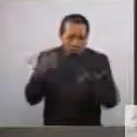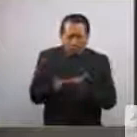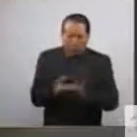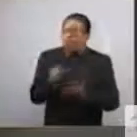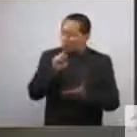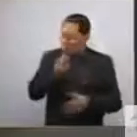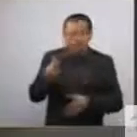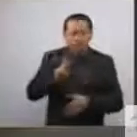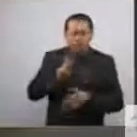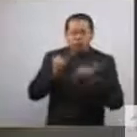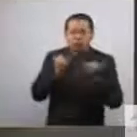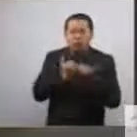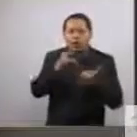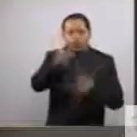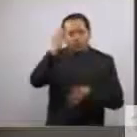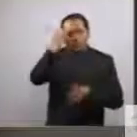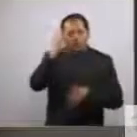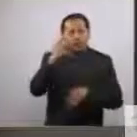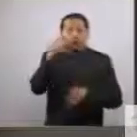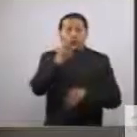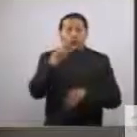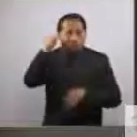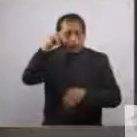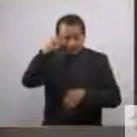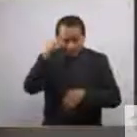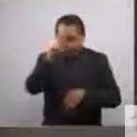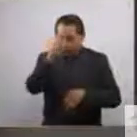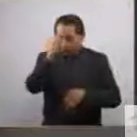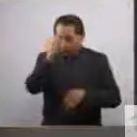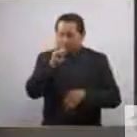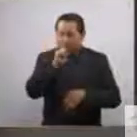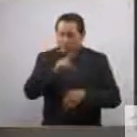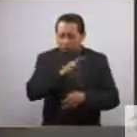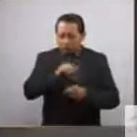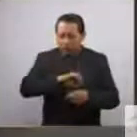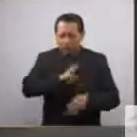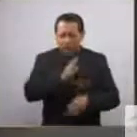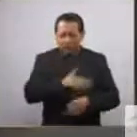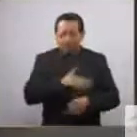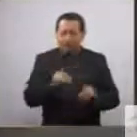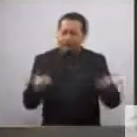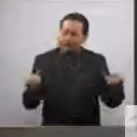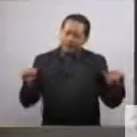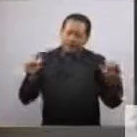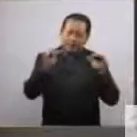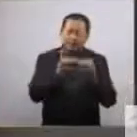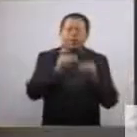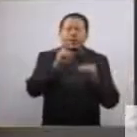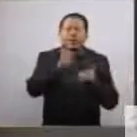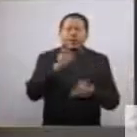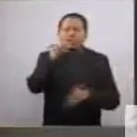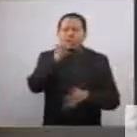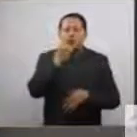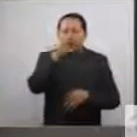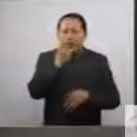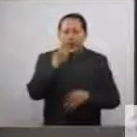es necesario reconocer y otorgar a las lenguas indígenas y al español la calidad de idiomas